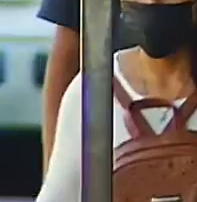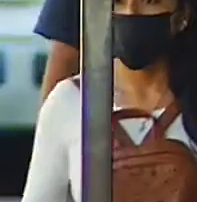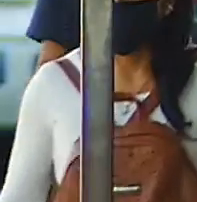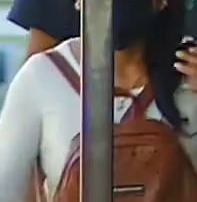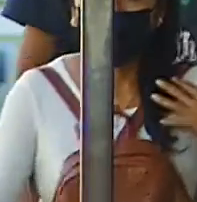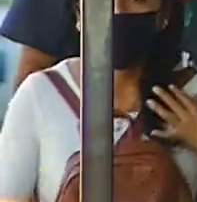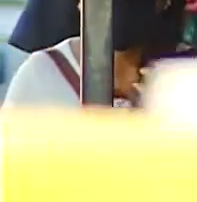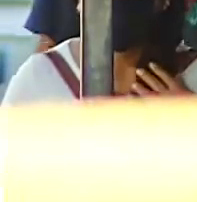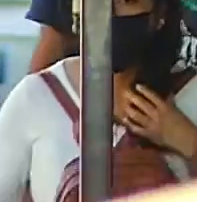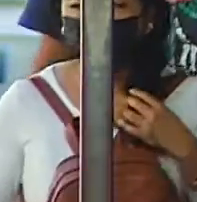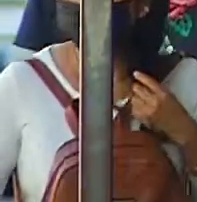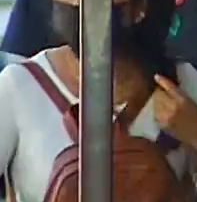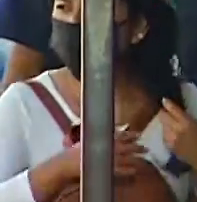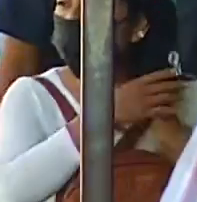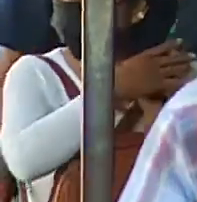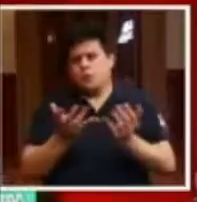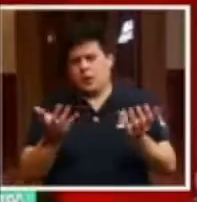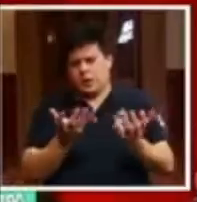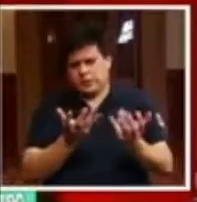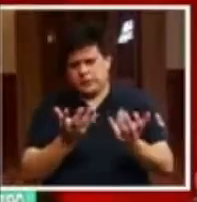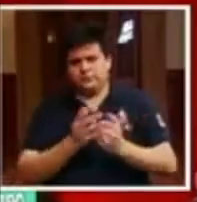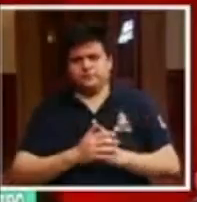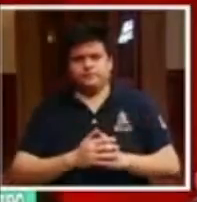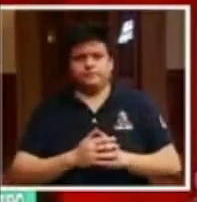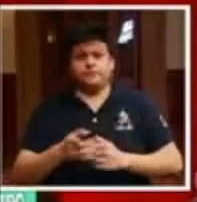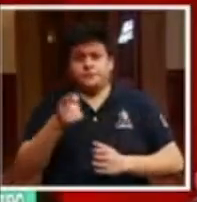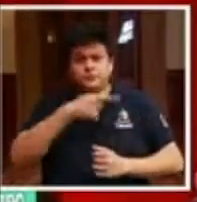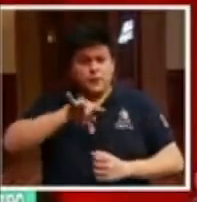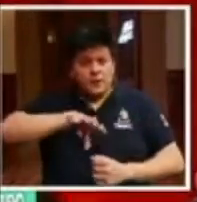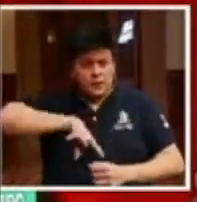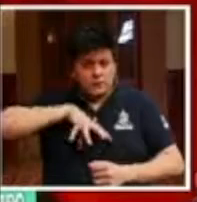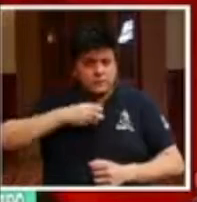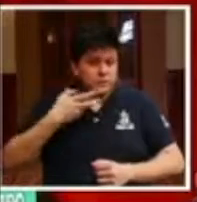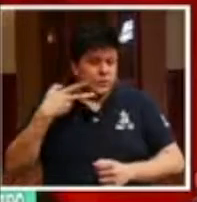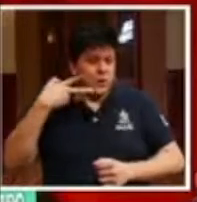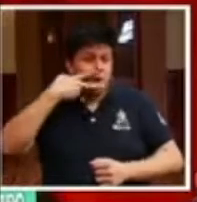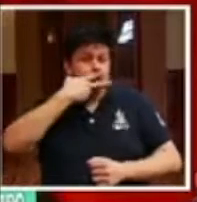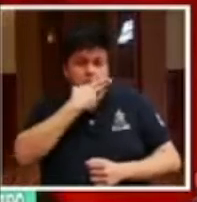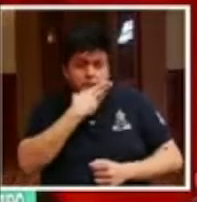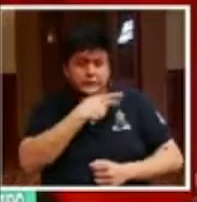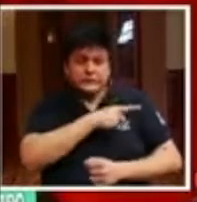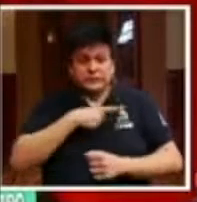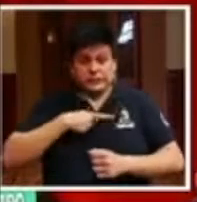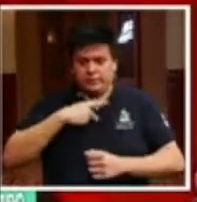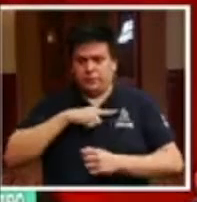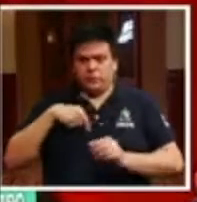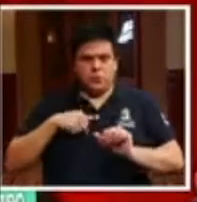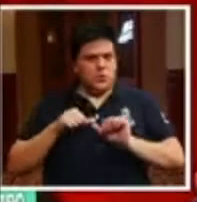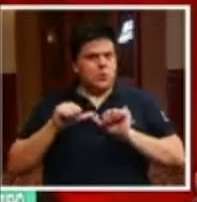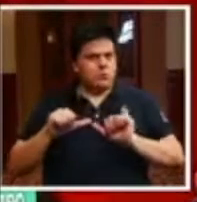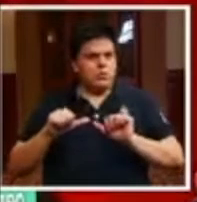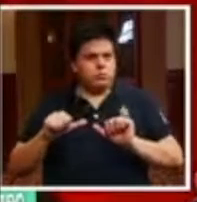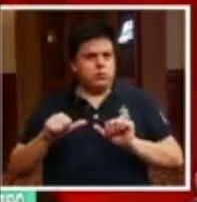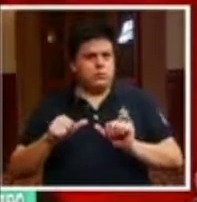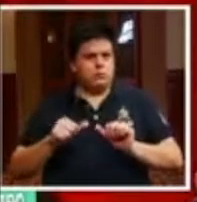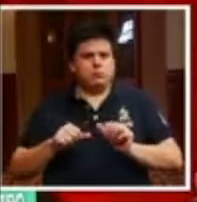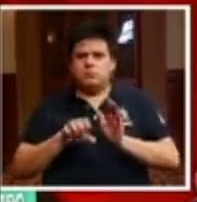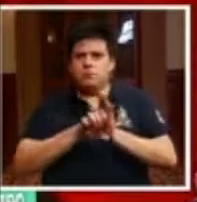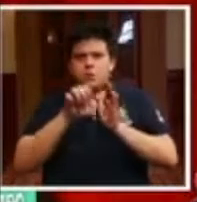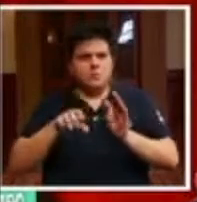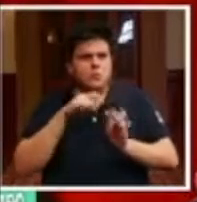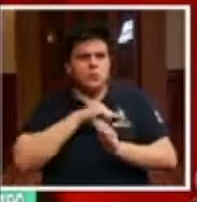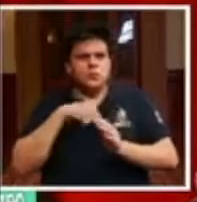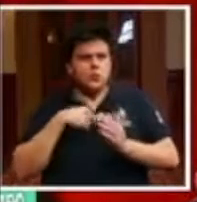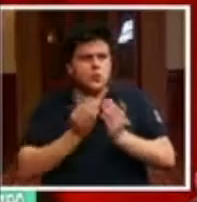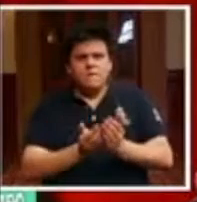pidió evitar el consumo de tabaco. Intenten dejar de fumar, hoy hay que salvarnos, vamos en un barco